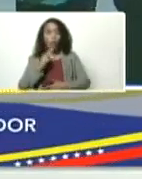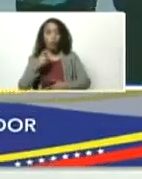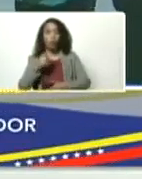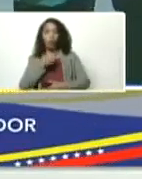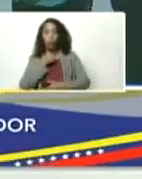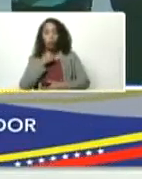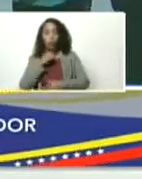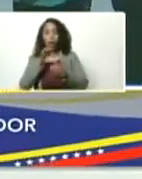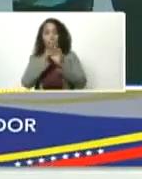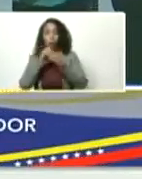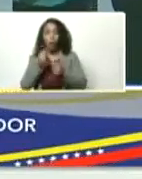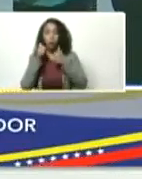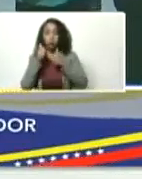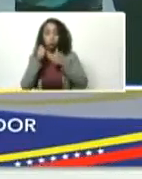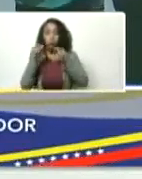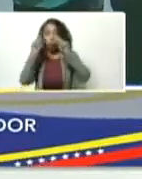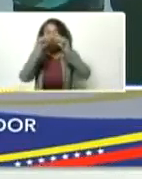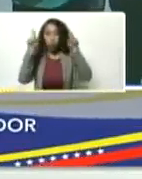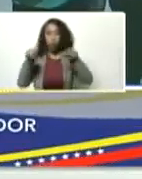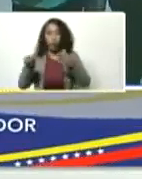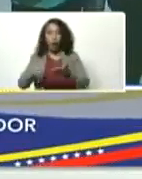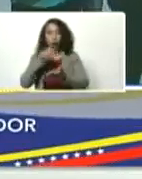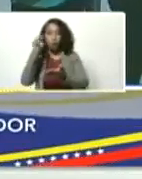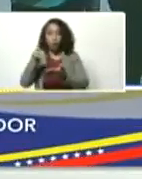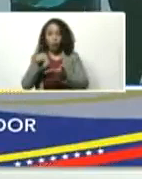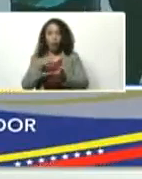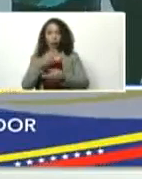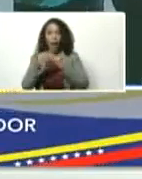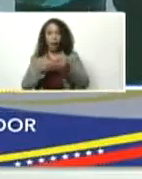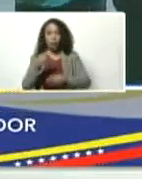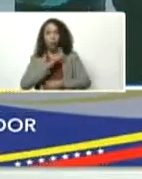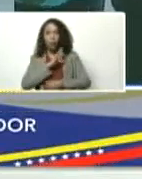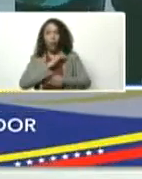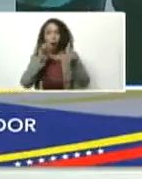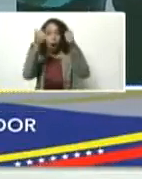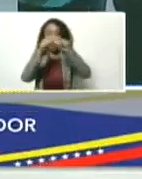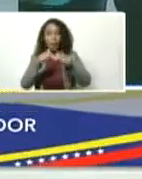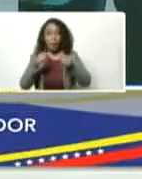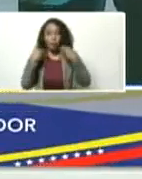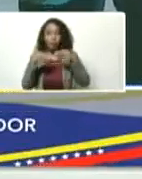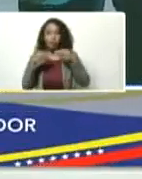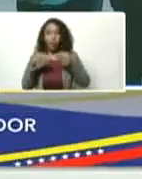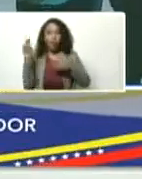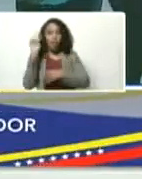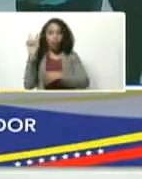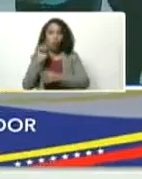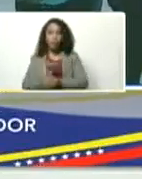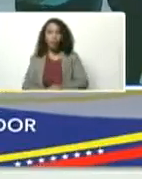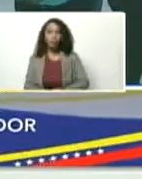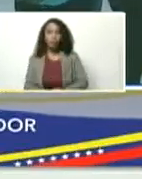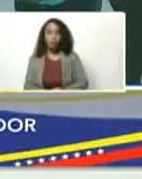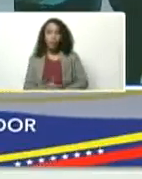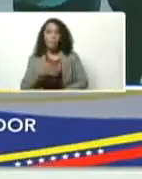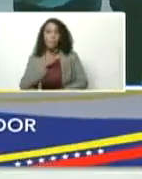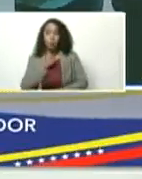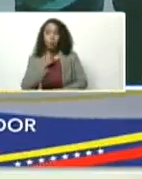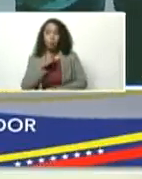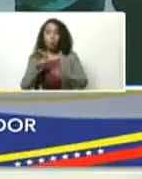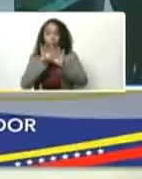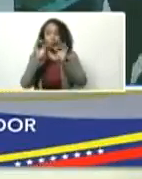regalar un buen cuadro nacional, hecho por un artista plástico venezolano. Me gusta